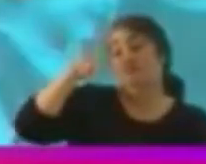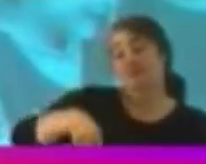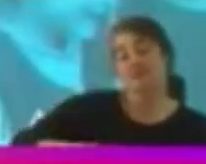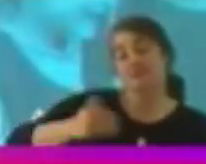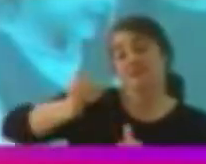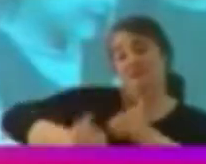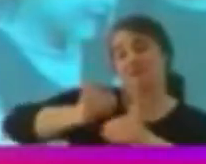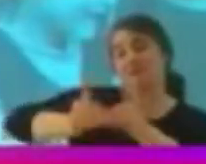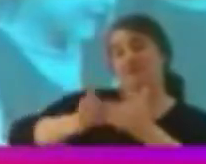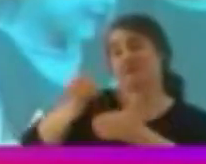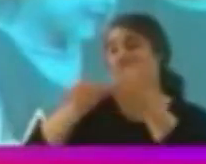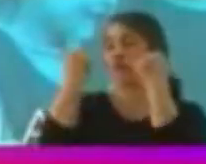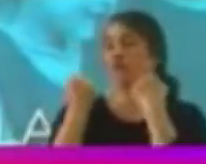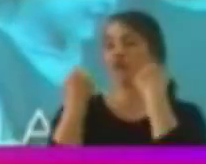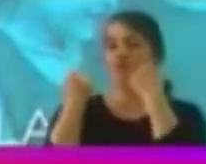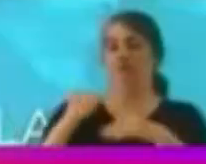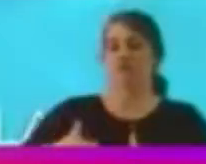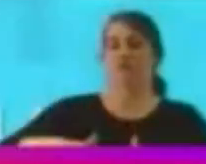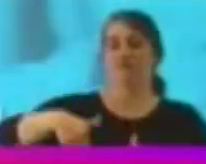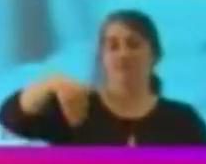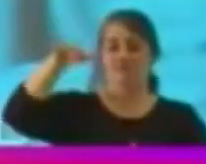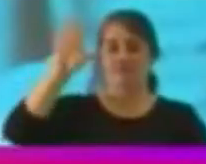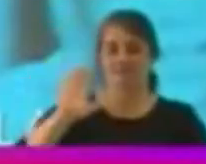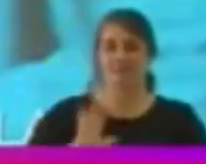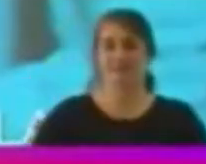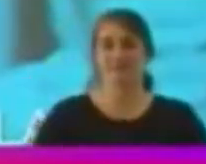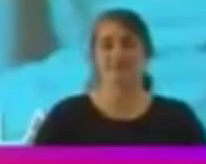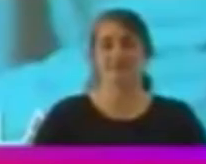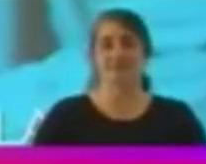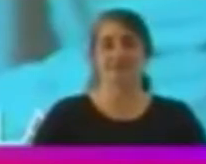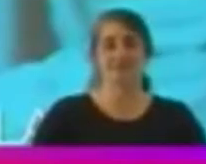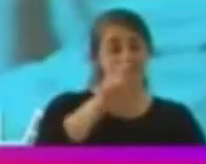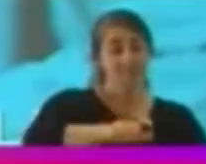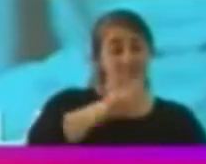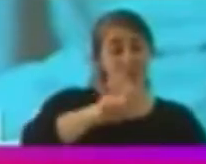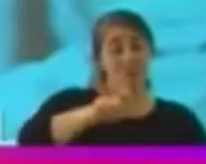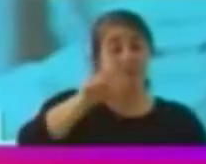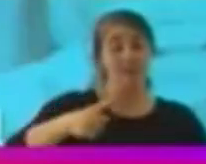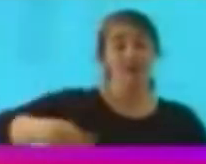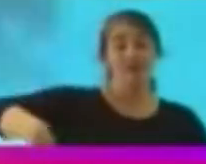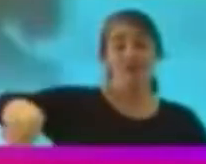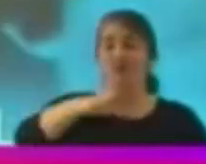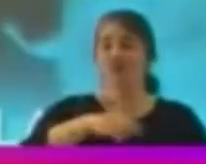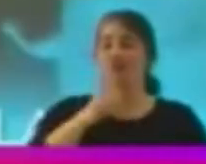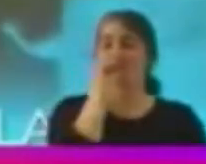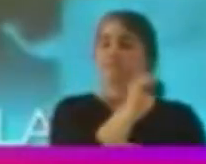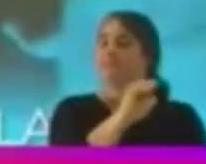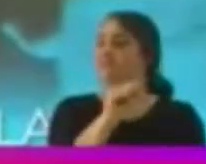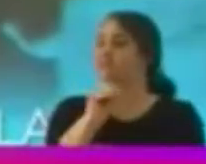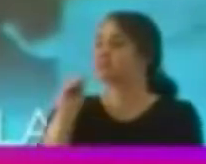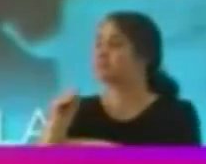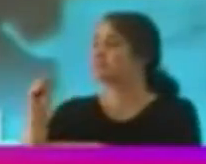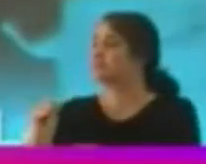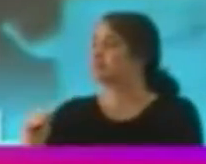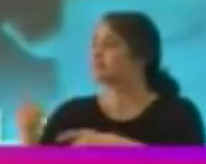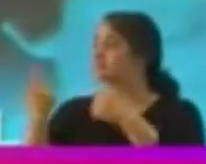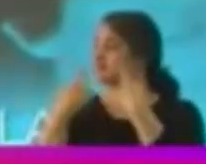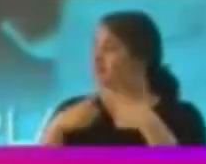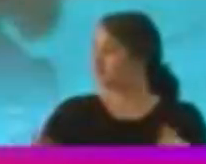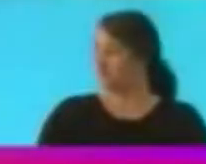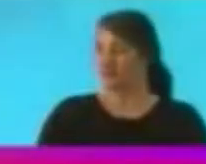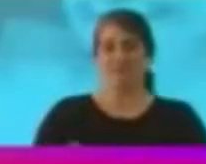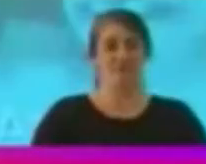enmarquen justamente en un concepto de desarrollo sostenible. Es decir, tenemos que conciliar estas dos cuestiones que muchas